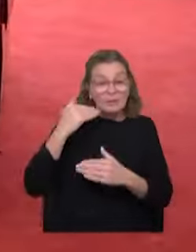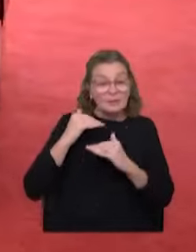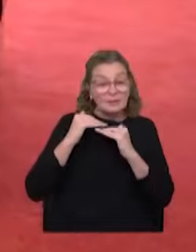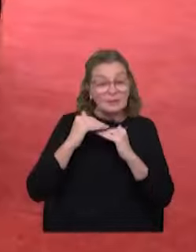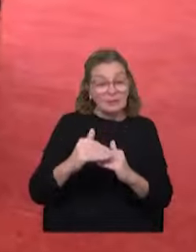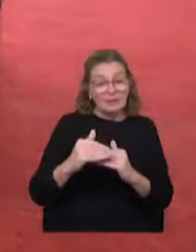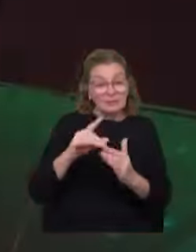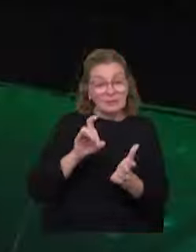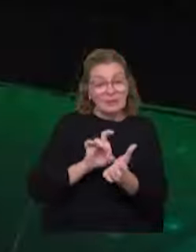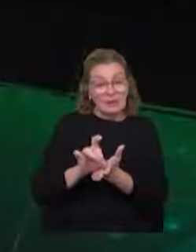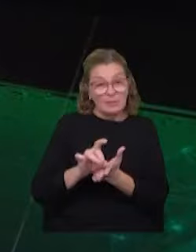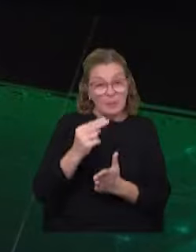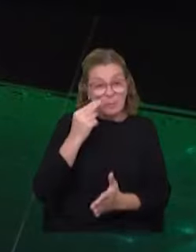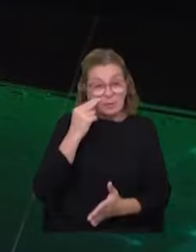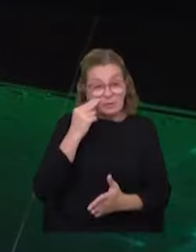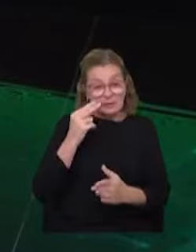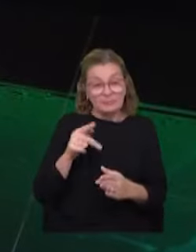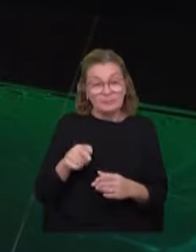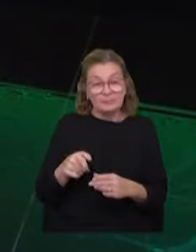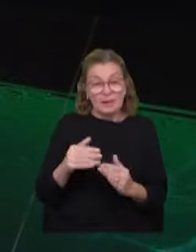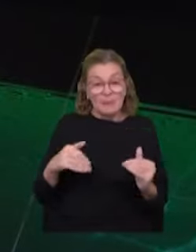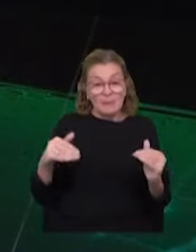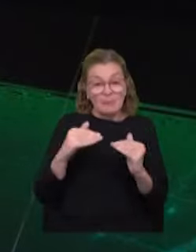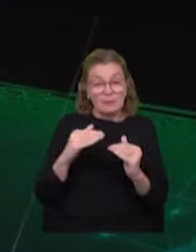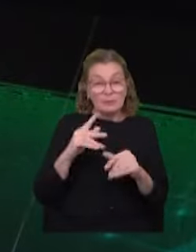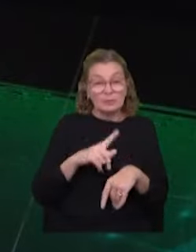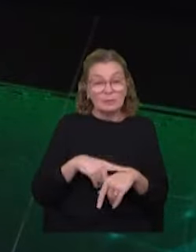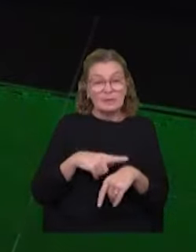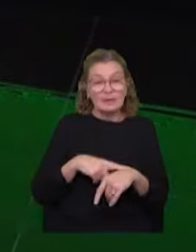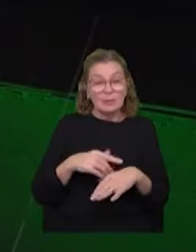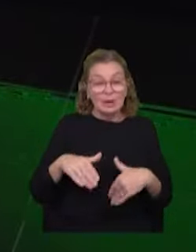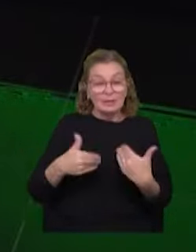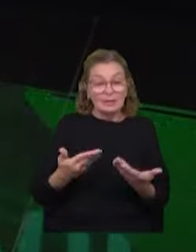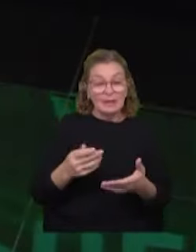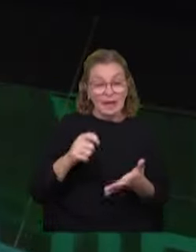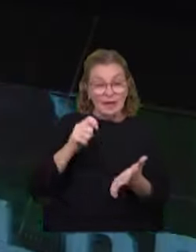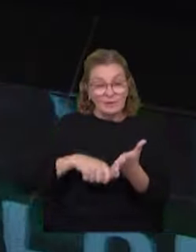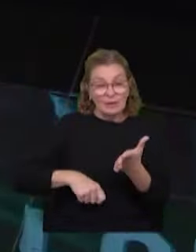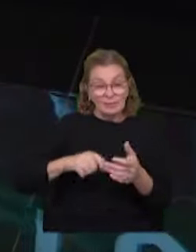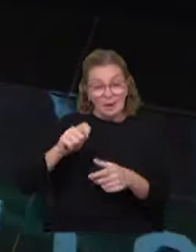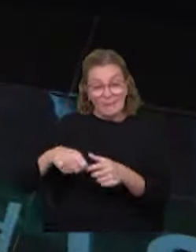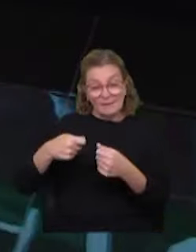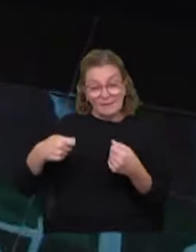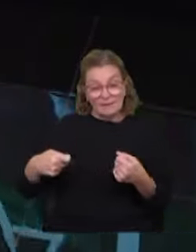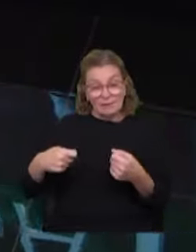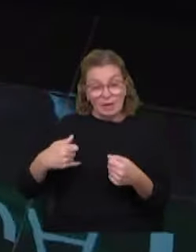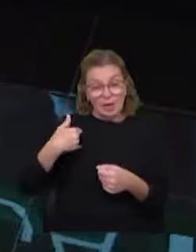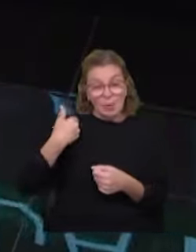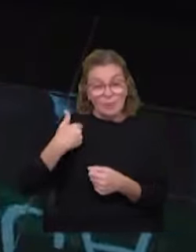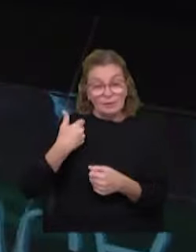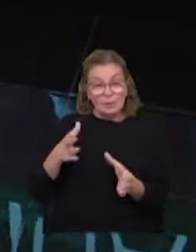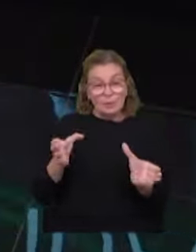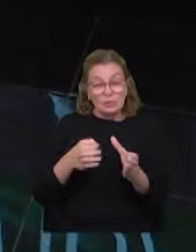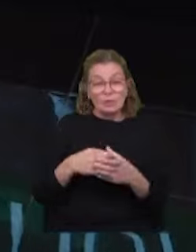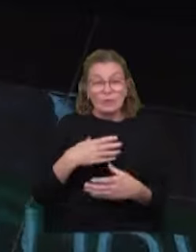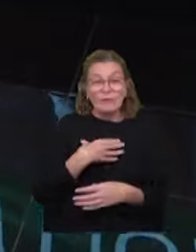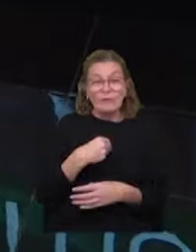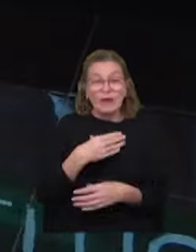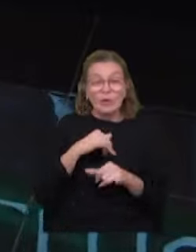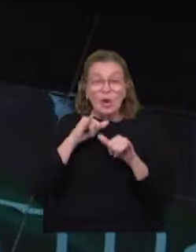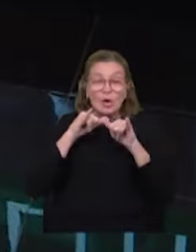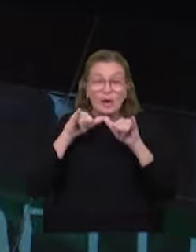propio sistema bueno y en simultáneo a la entrega de firmas por parte del Pit nt la juventud del partido Nacional